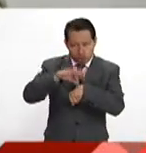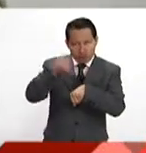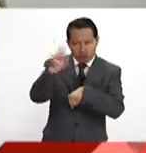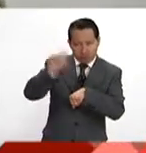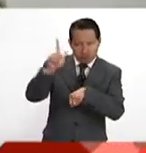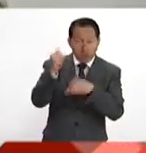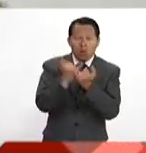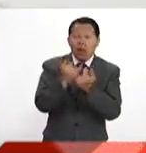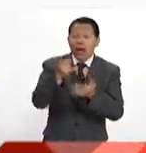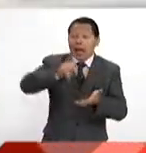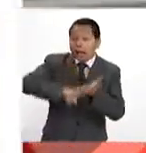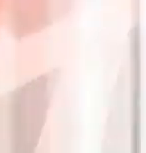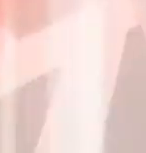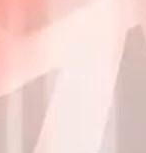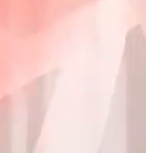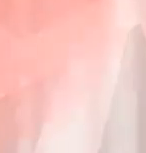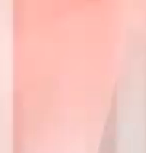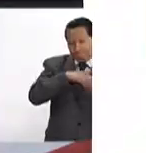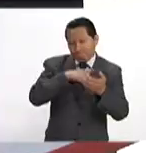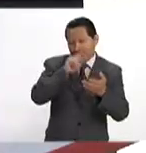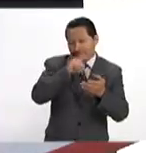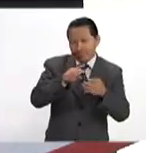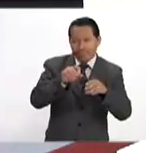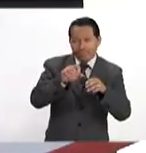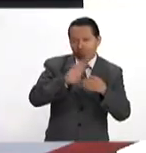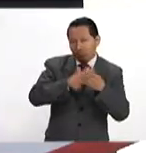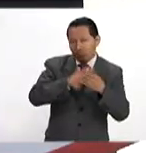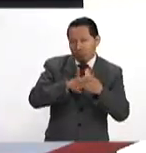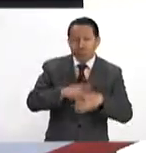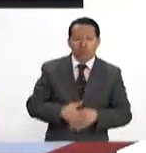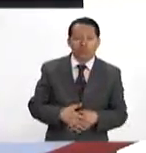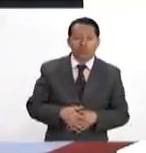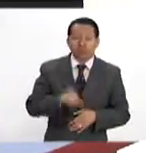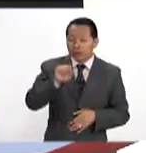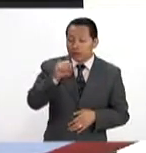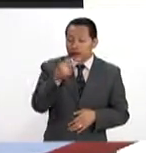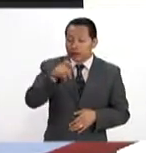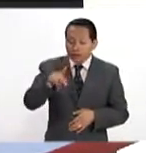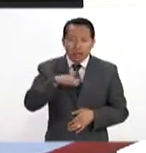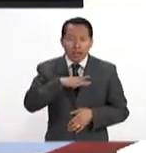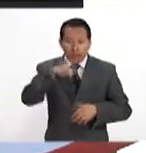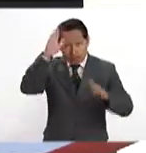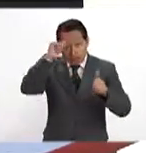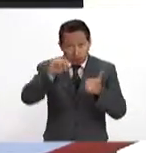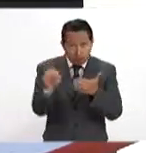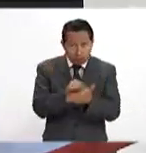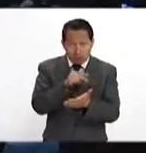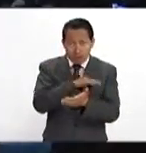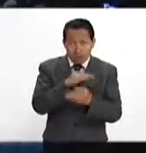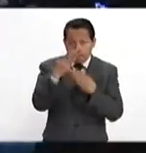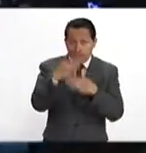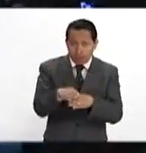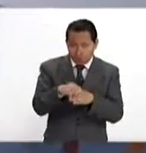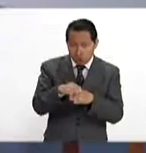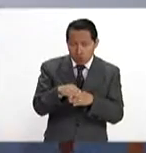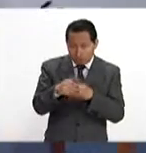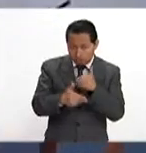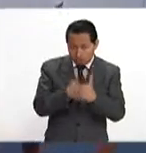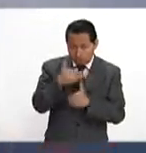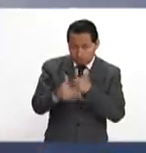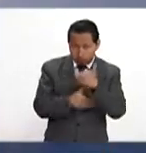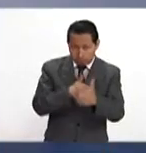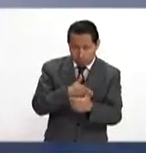centros penitenciarios. La Secretaría de Hacienda firmó un convenio para que la banca de desarrollo transparente